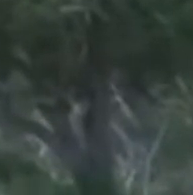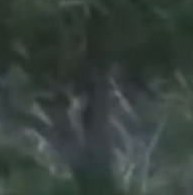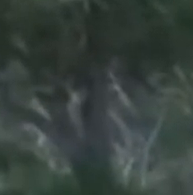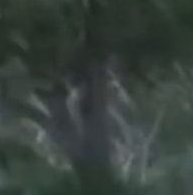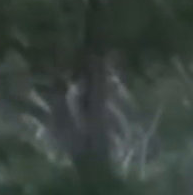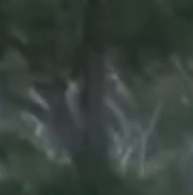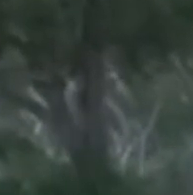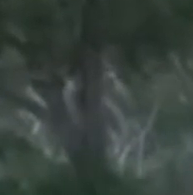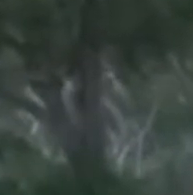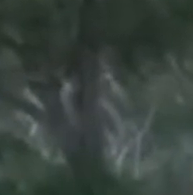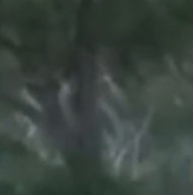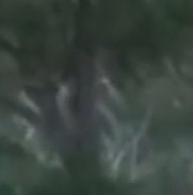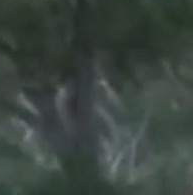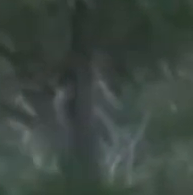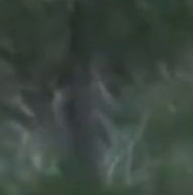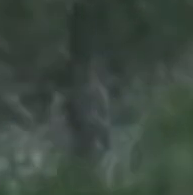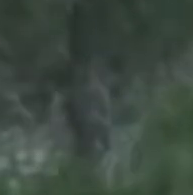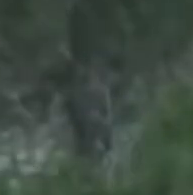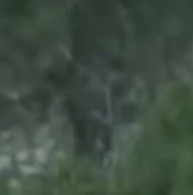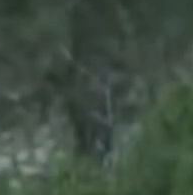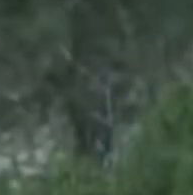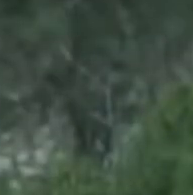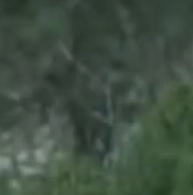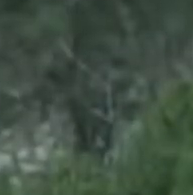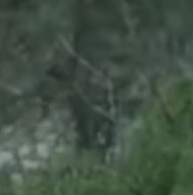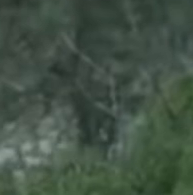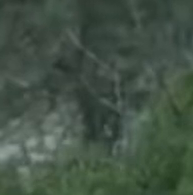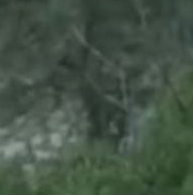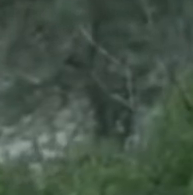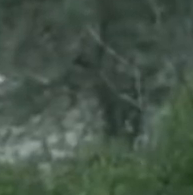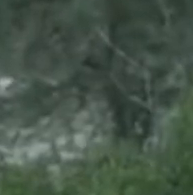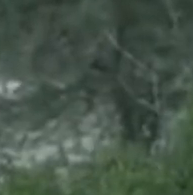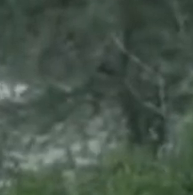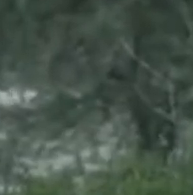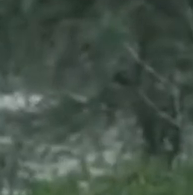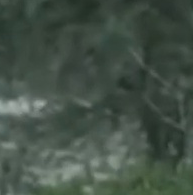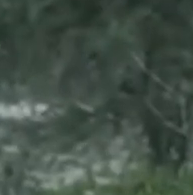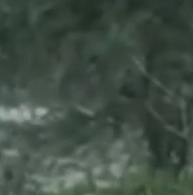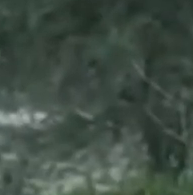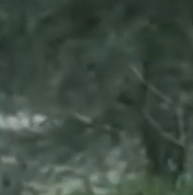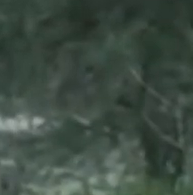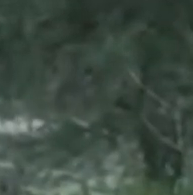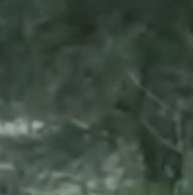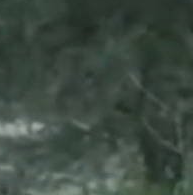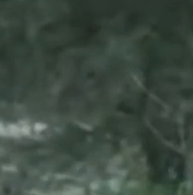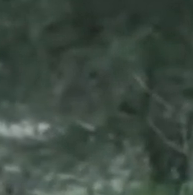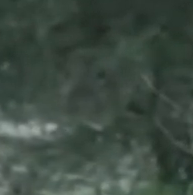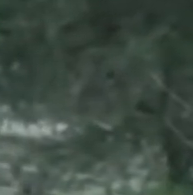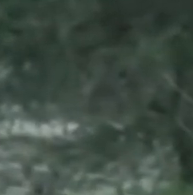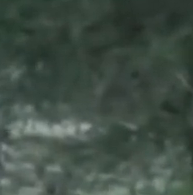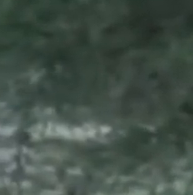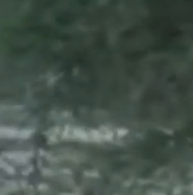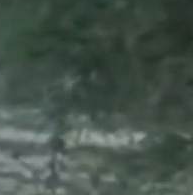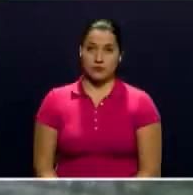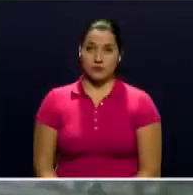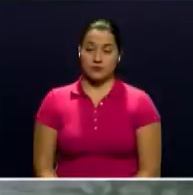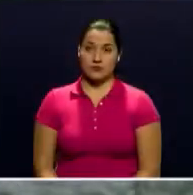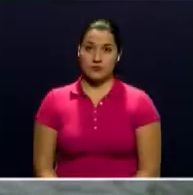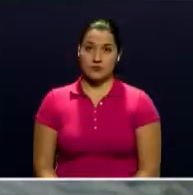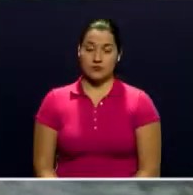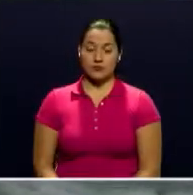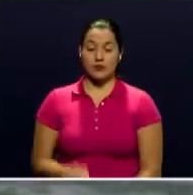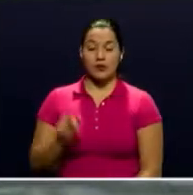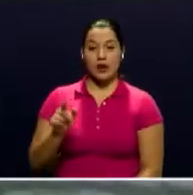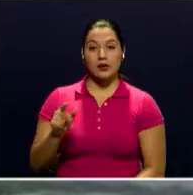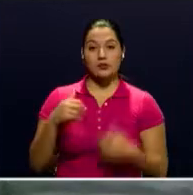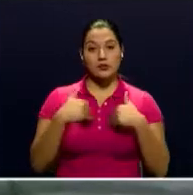que presentaba síntomas de vitiligio, la enfermedad que podría haber afectado al famoso cantante. En el caso de estos